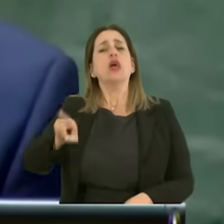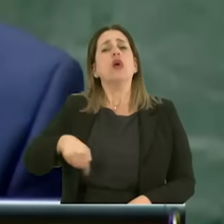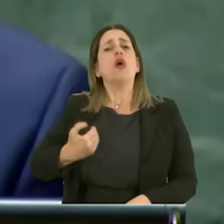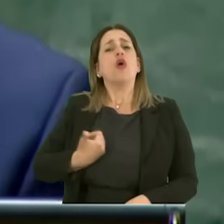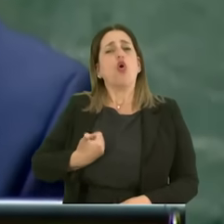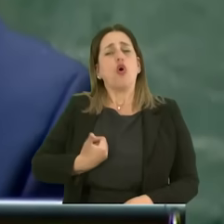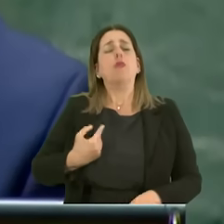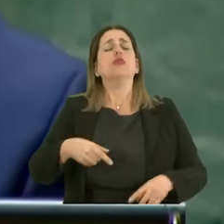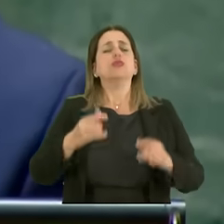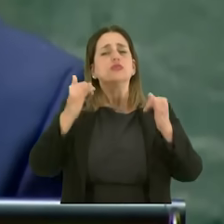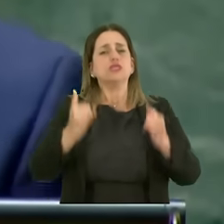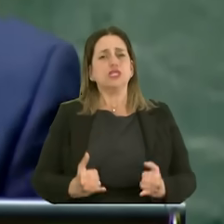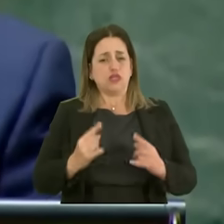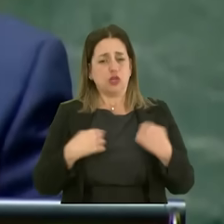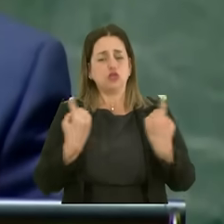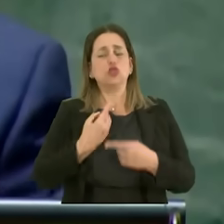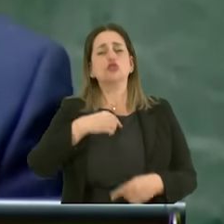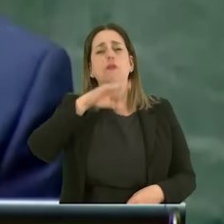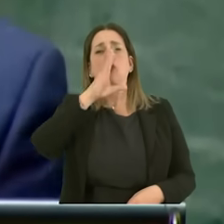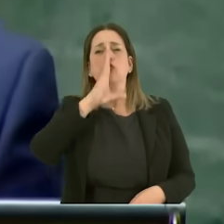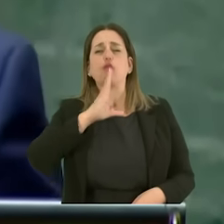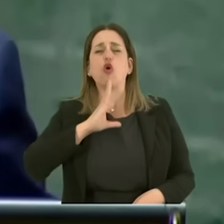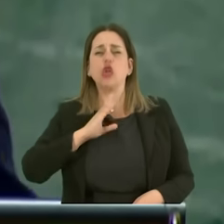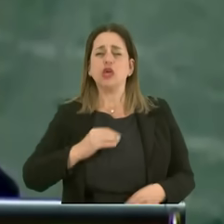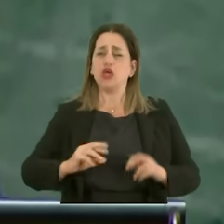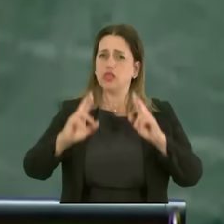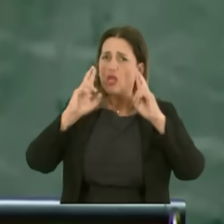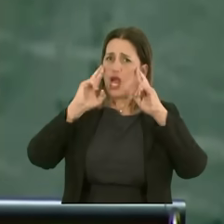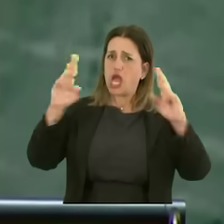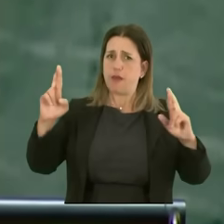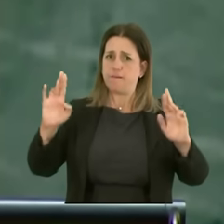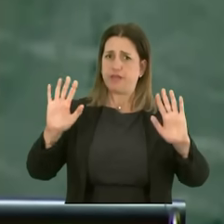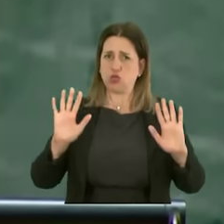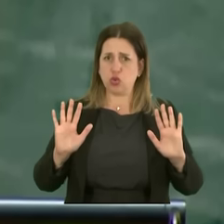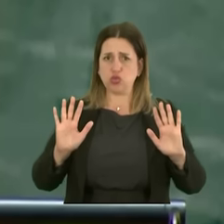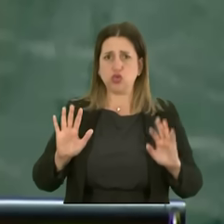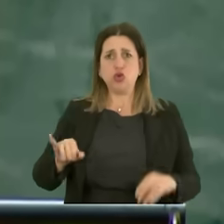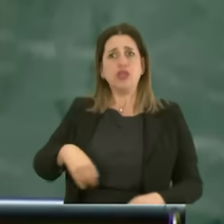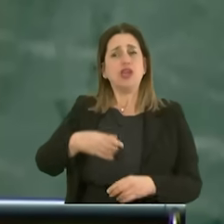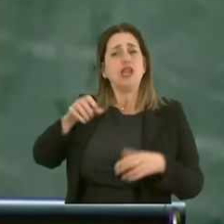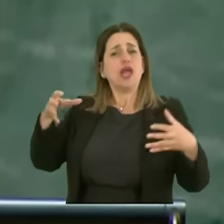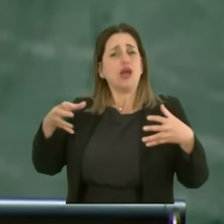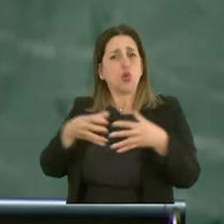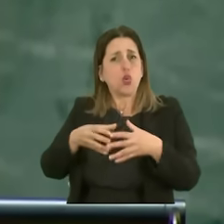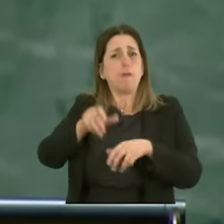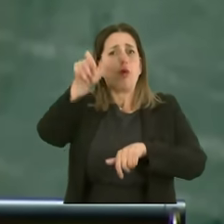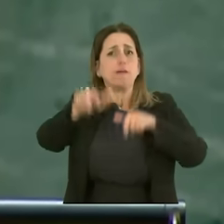y cuando seamos tolerantes y respetuosos del país de aquellos que piensan